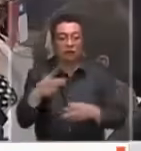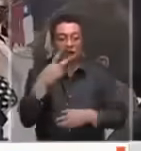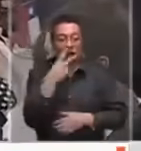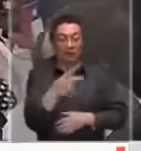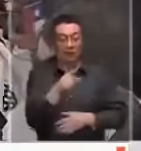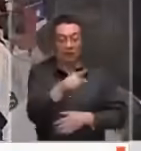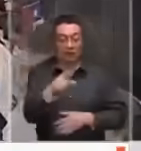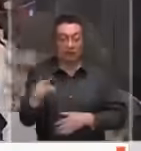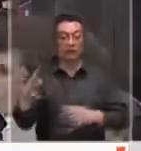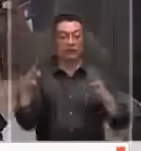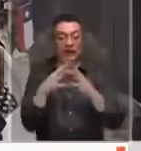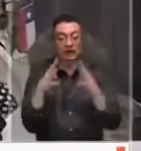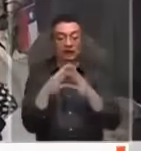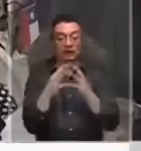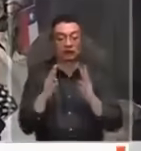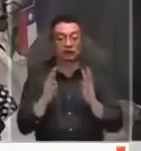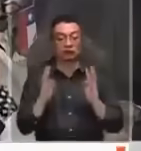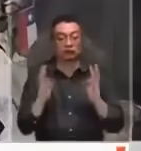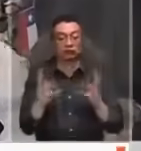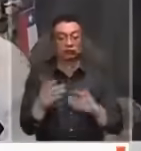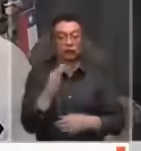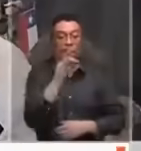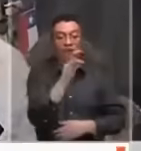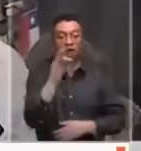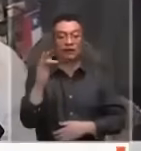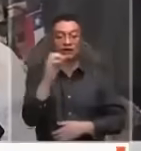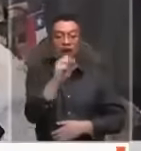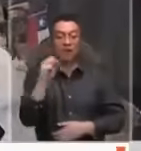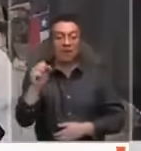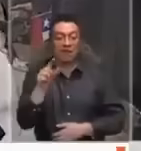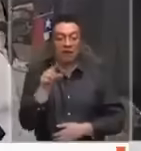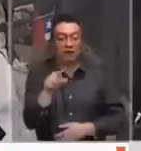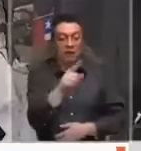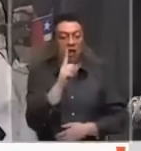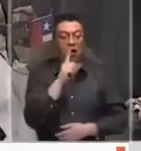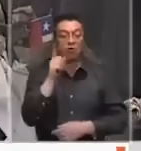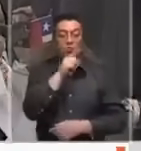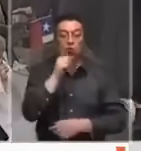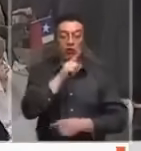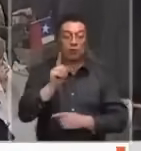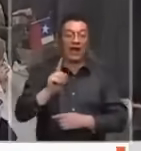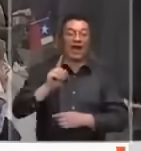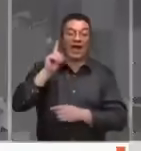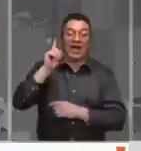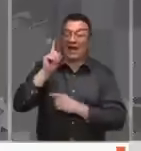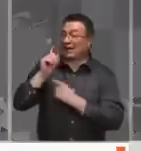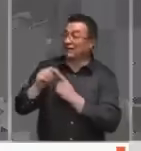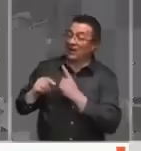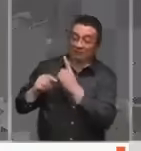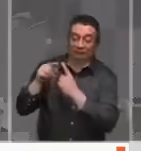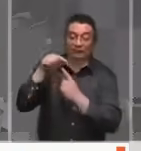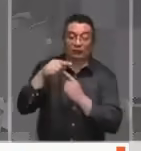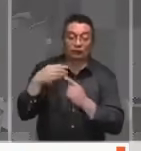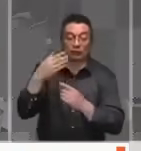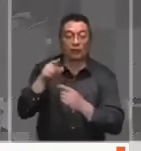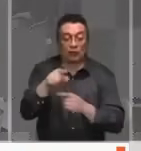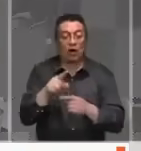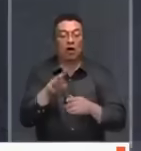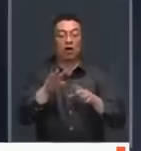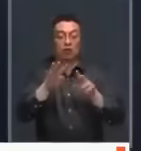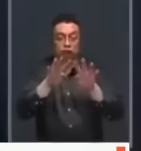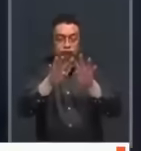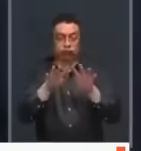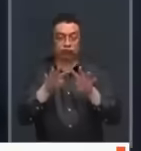también del ejército, de las Fuerzas Armadas. Entonces, ahí en fondo. Exactamente, ahí tiene que ser el disparo de las